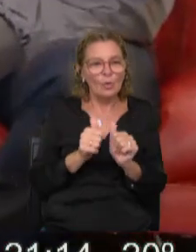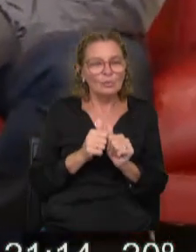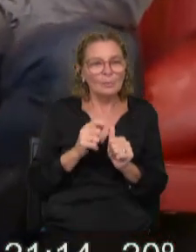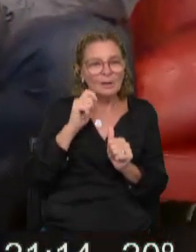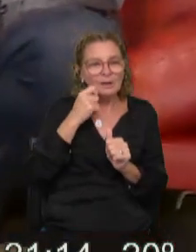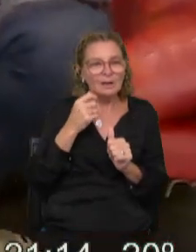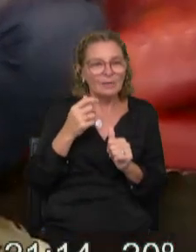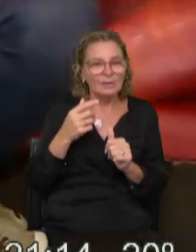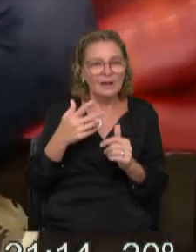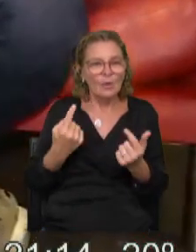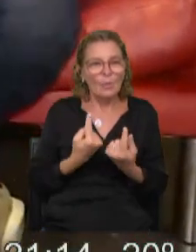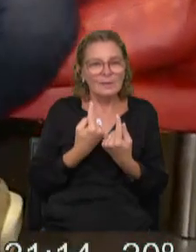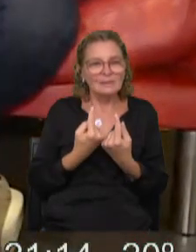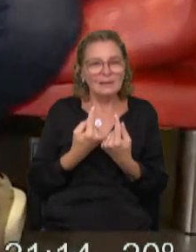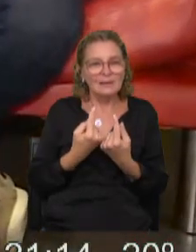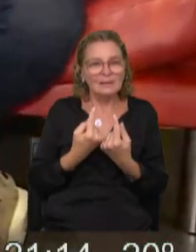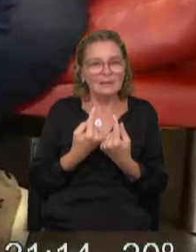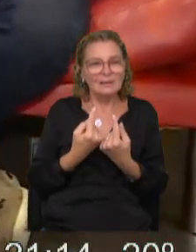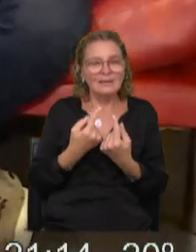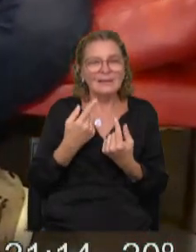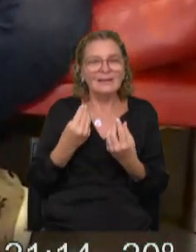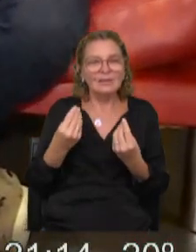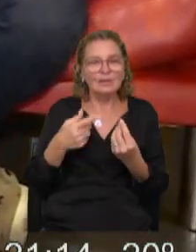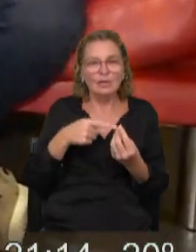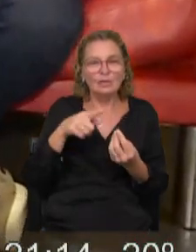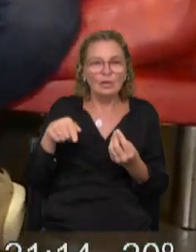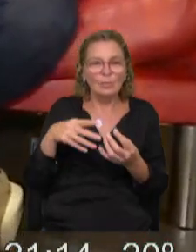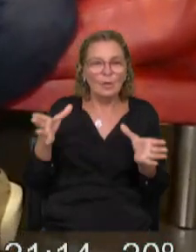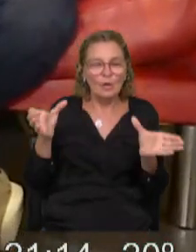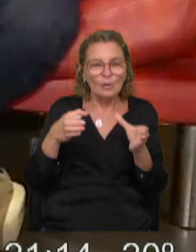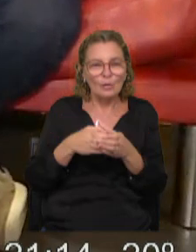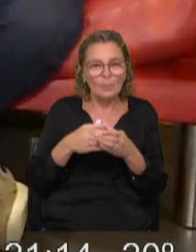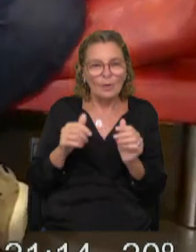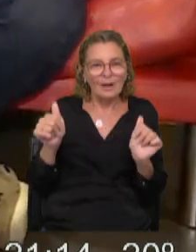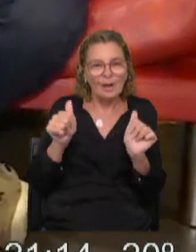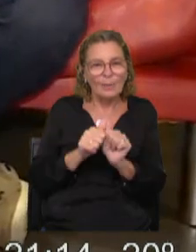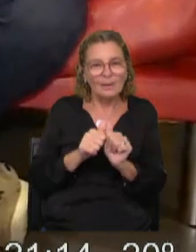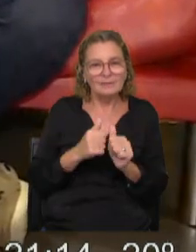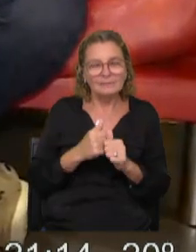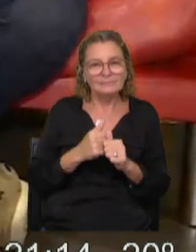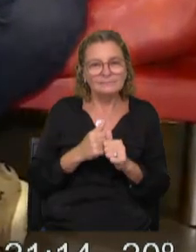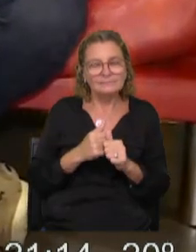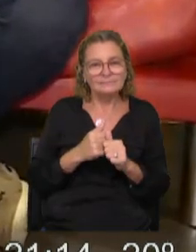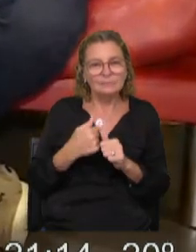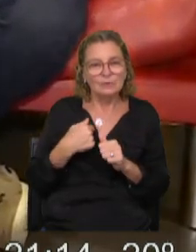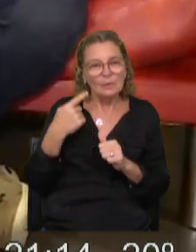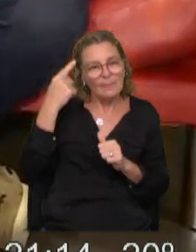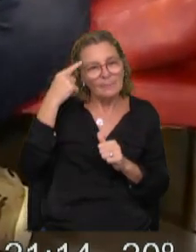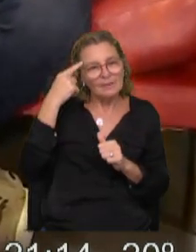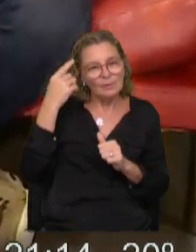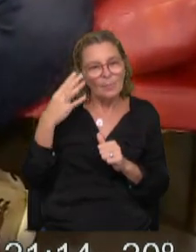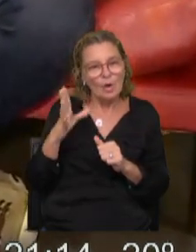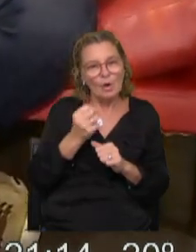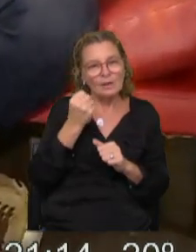nivel armonía de las violas y bueno, y del resto de la banda que los acompaña? Pues yo creo que hemos